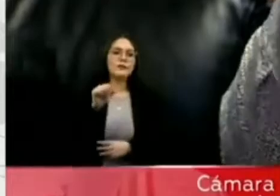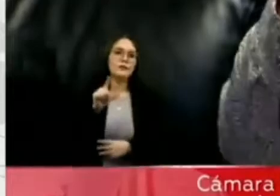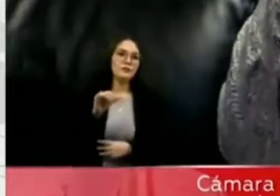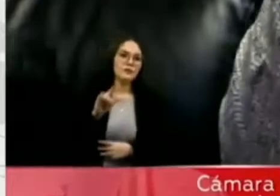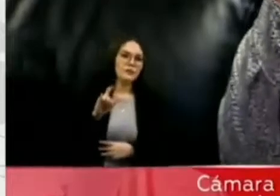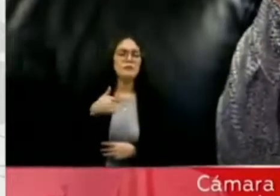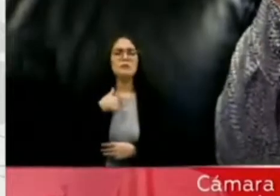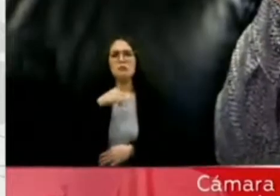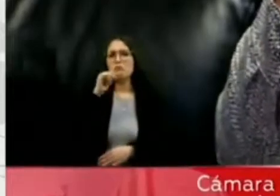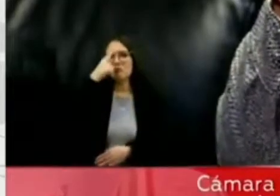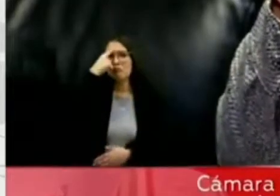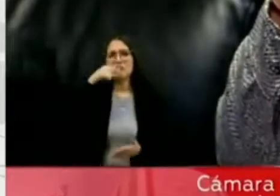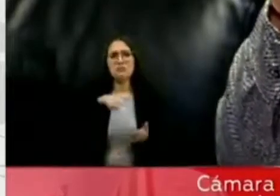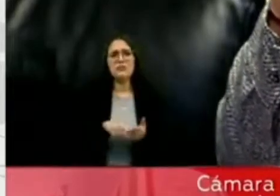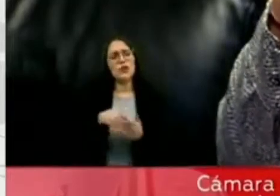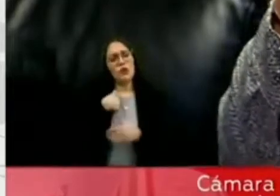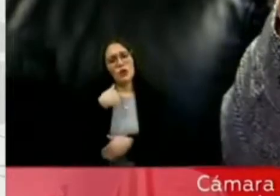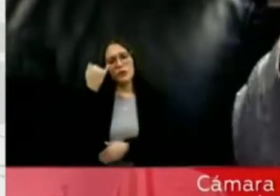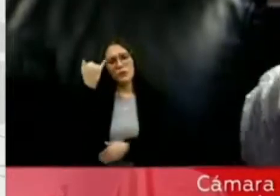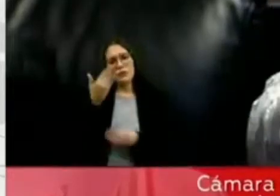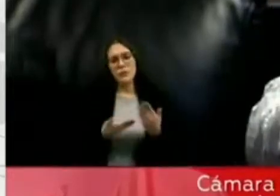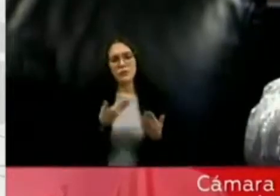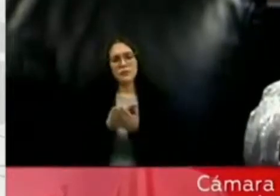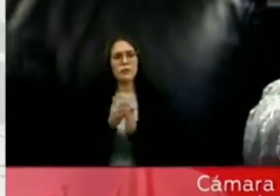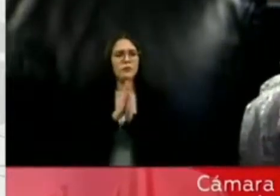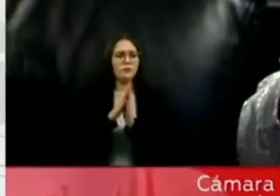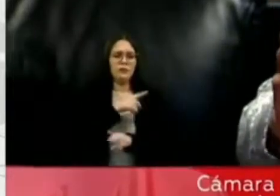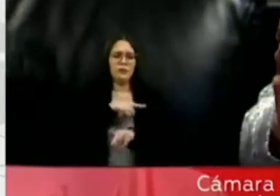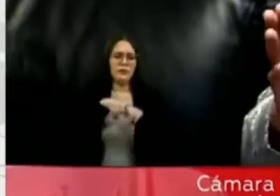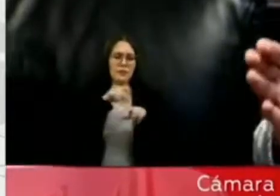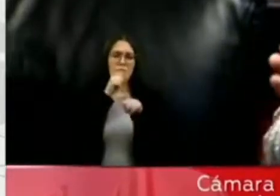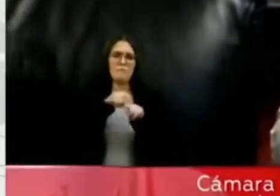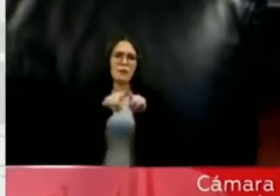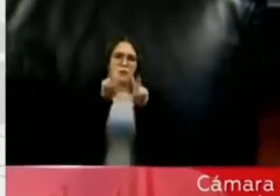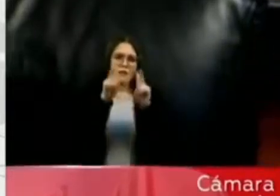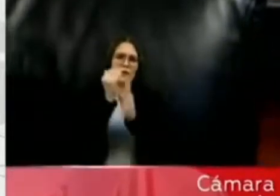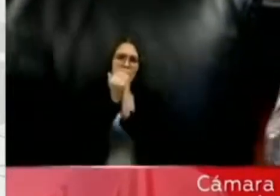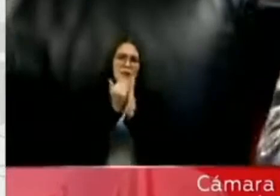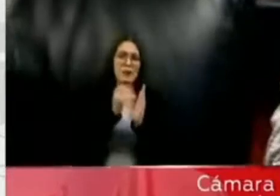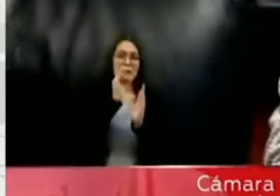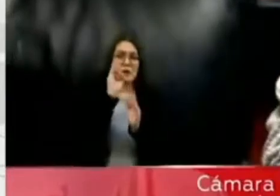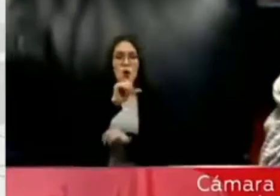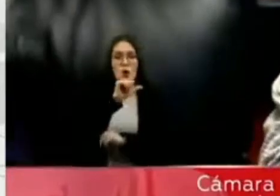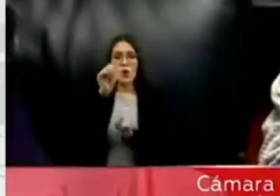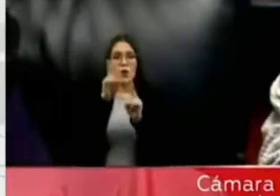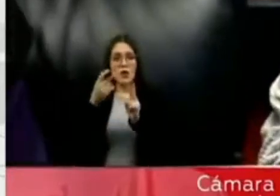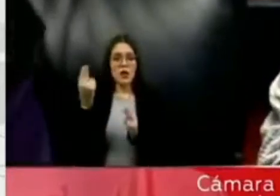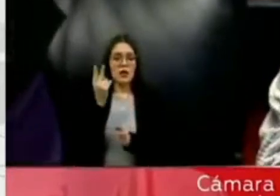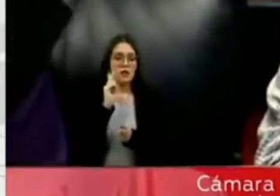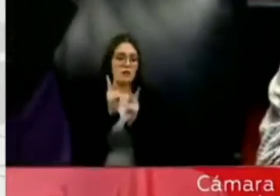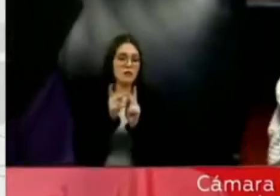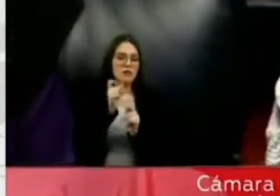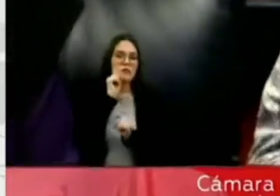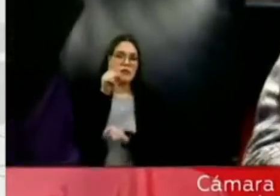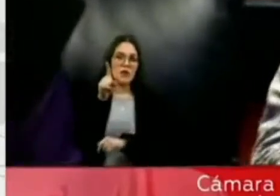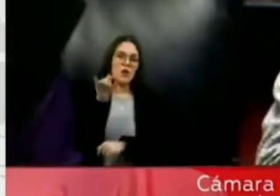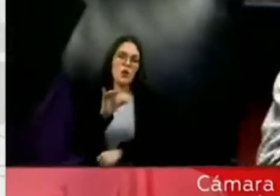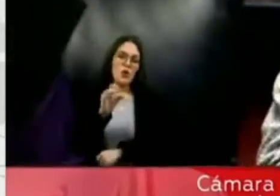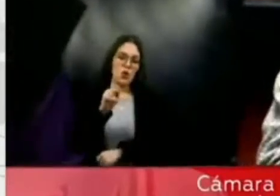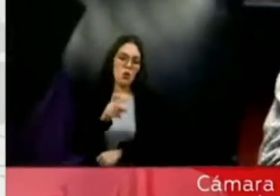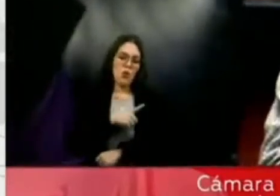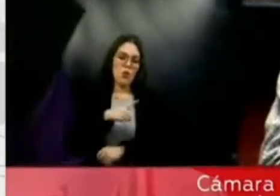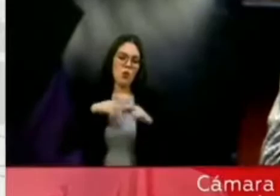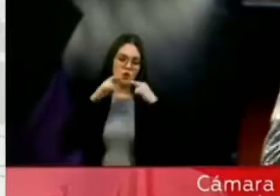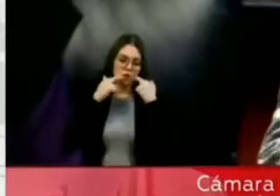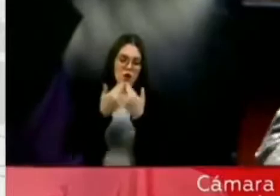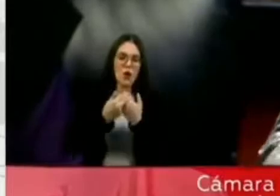sugiero que se siga el orden del día y si hay un tema que discutir o aclarar, que la Junta de Coordinación Política se reúna y pronto nos den